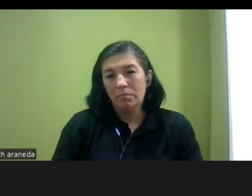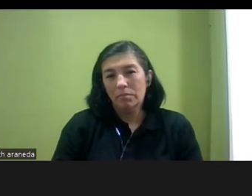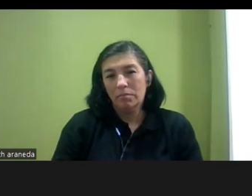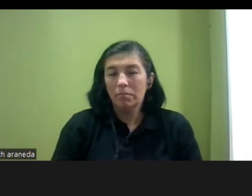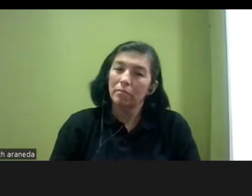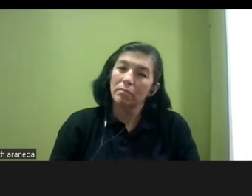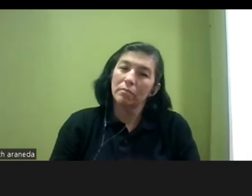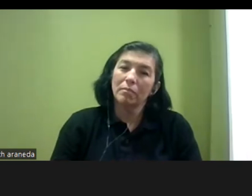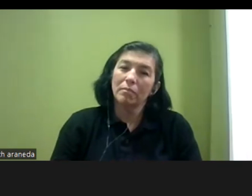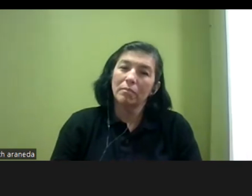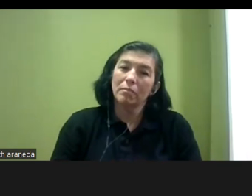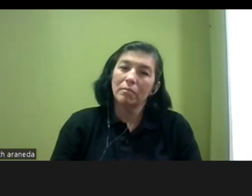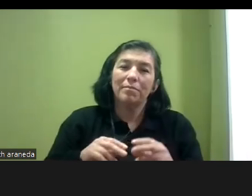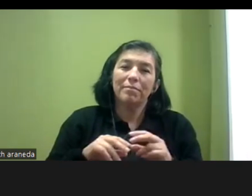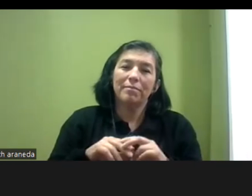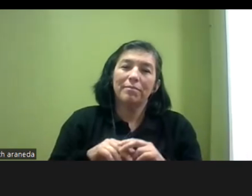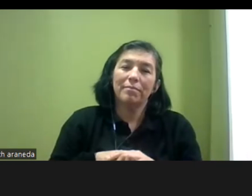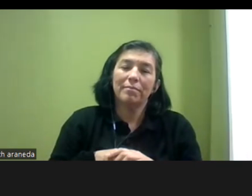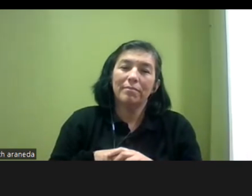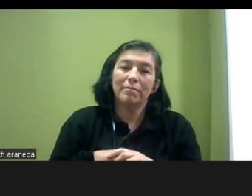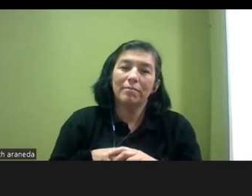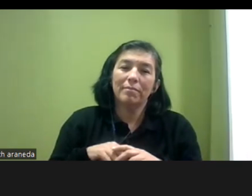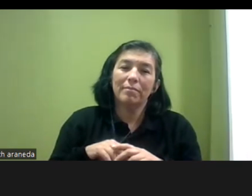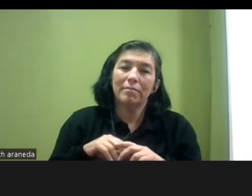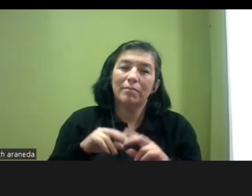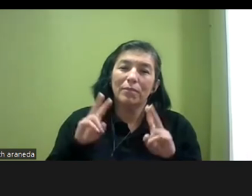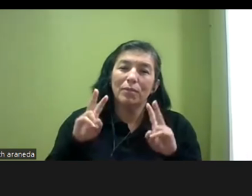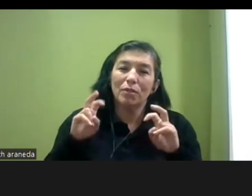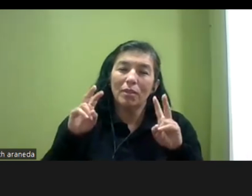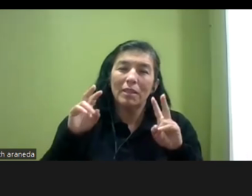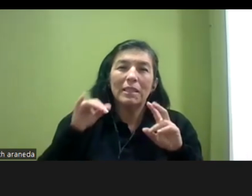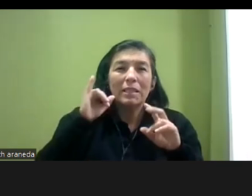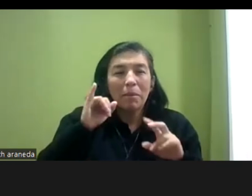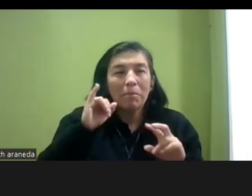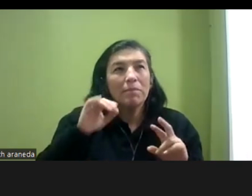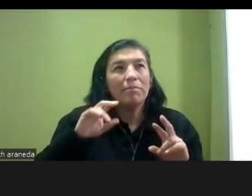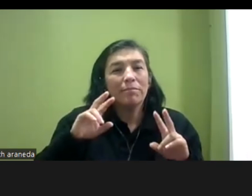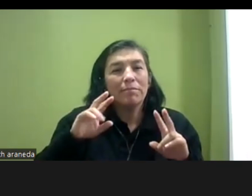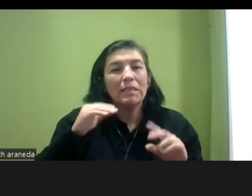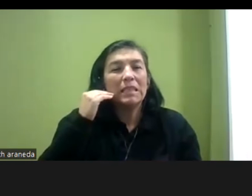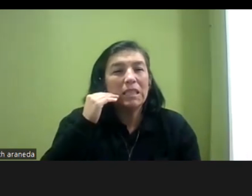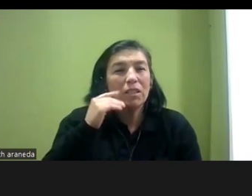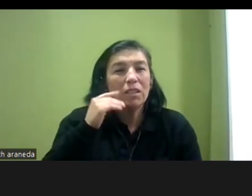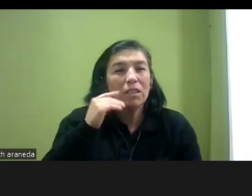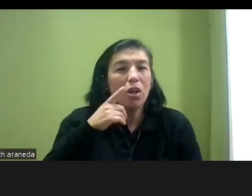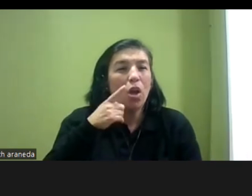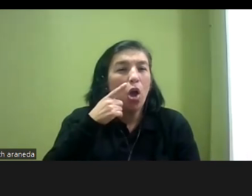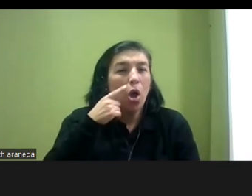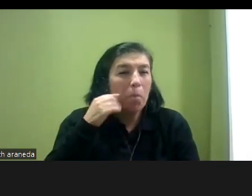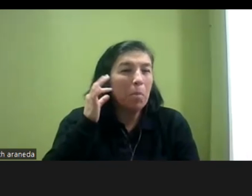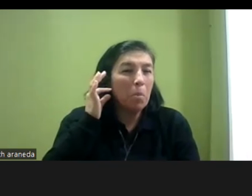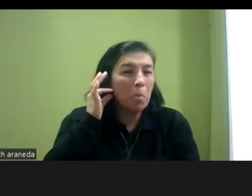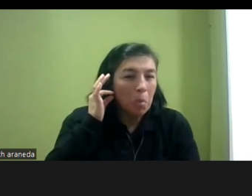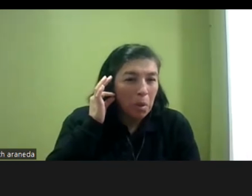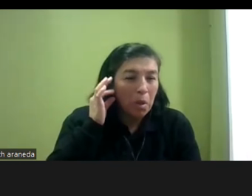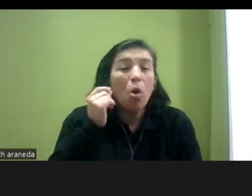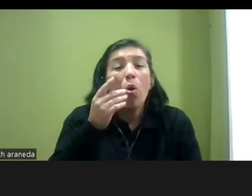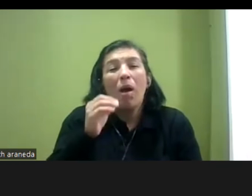en el clima, digamos, o sea, los elementos climáticos, niño, niña, terremotos, erupciones